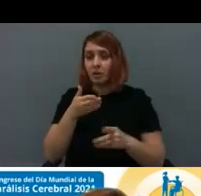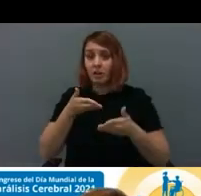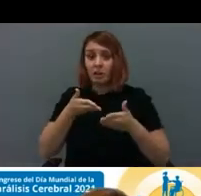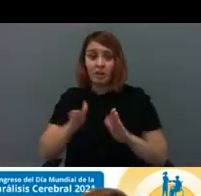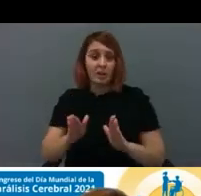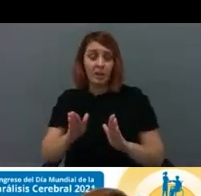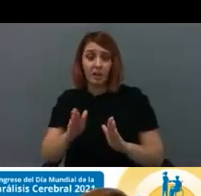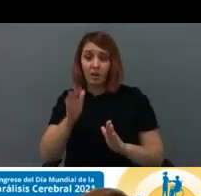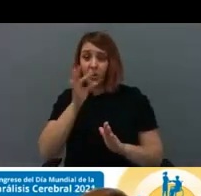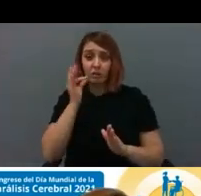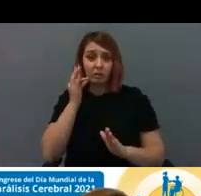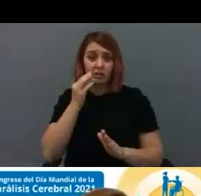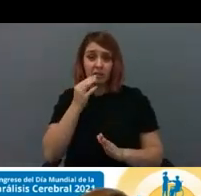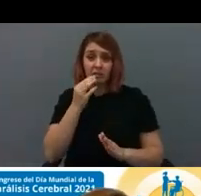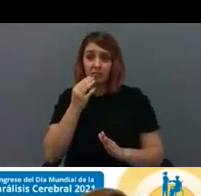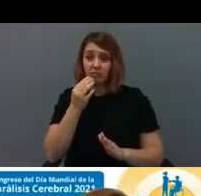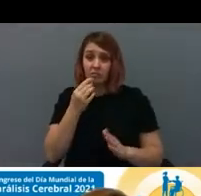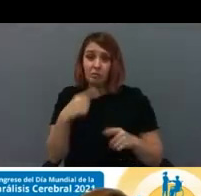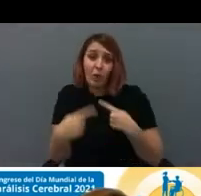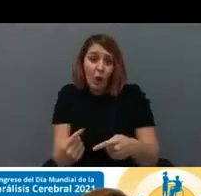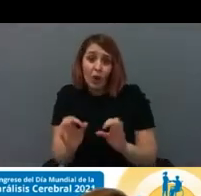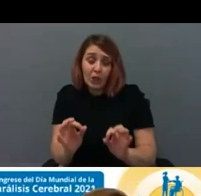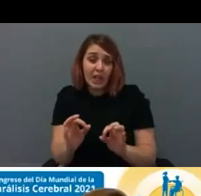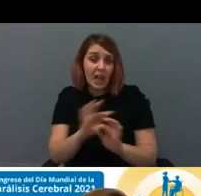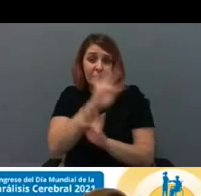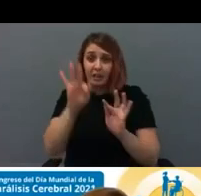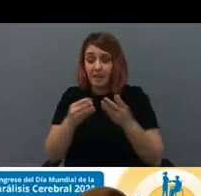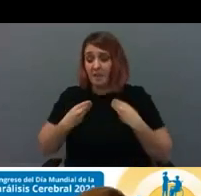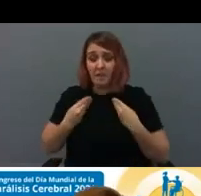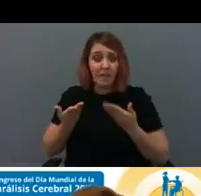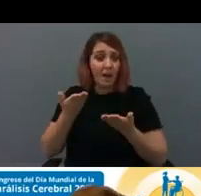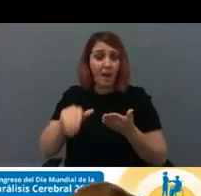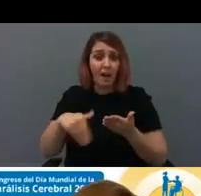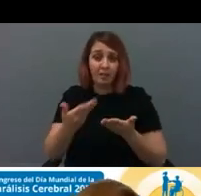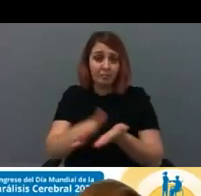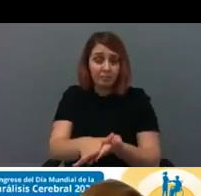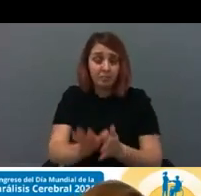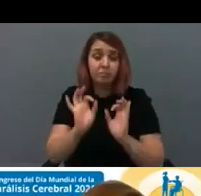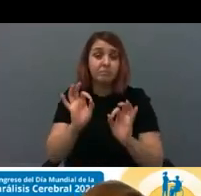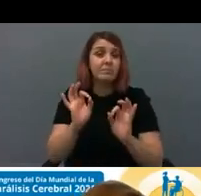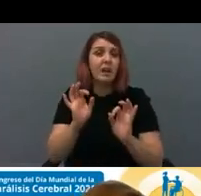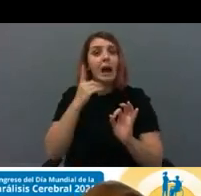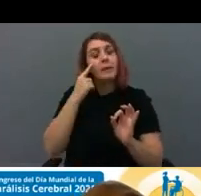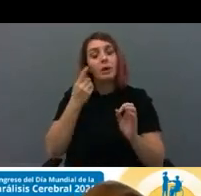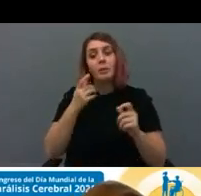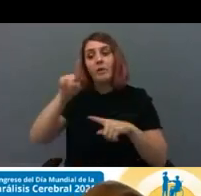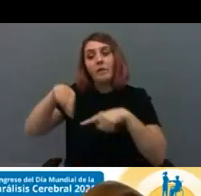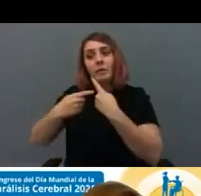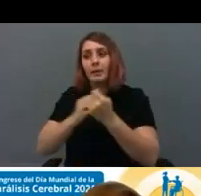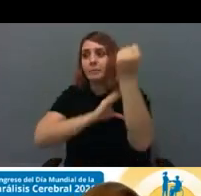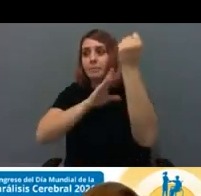y son 365 días y es toda la vida, ¿no? Entonces ahí un poco, ¿no? Cómo empoderar a estas